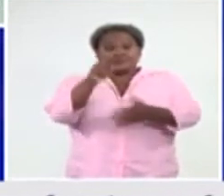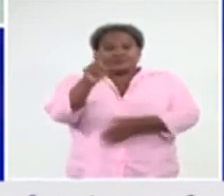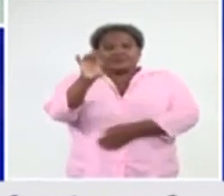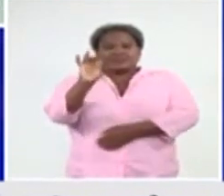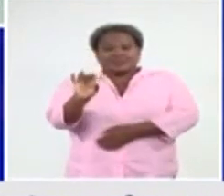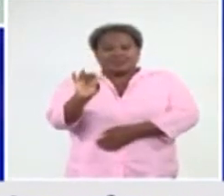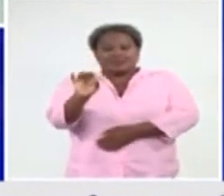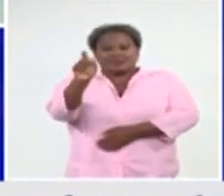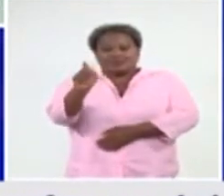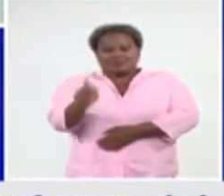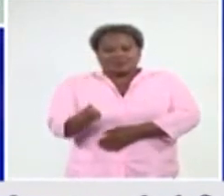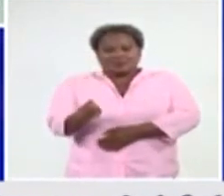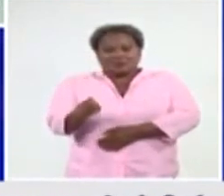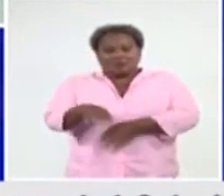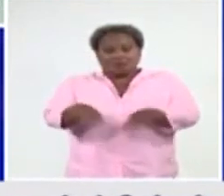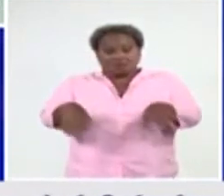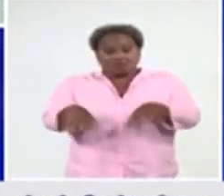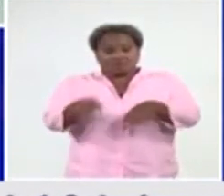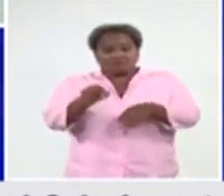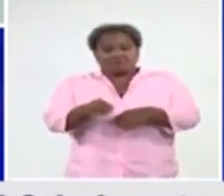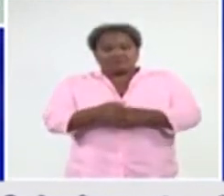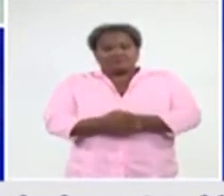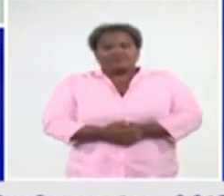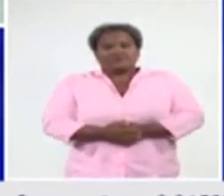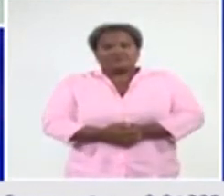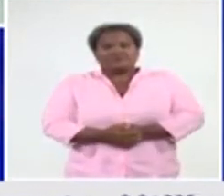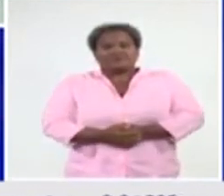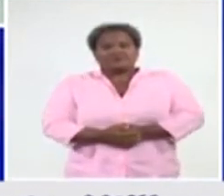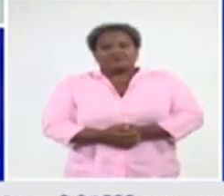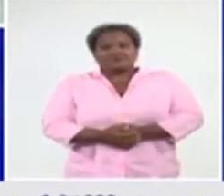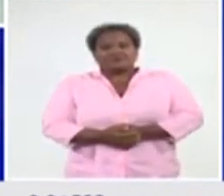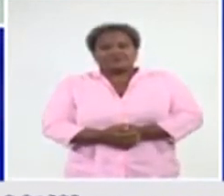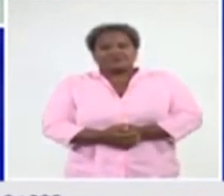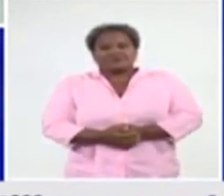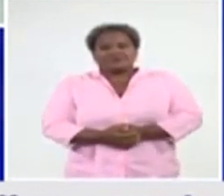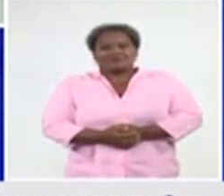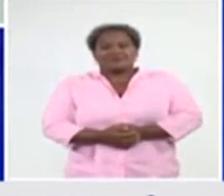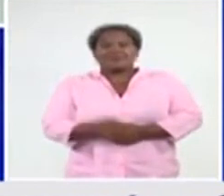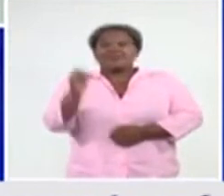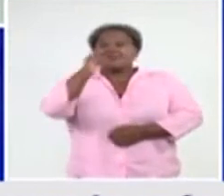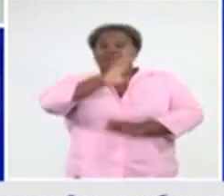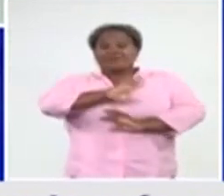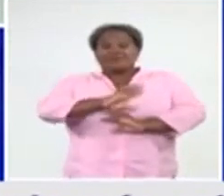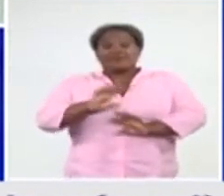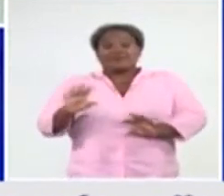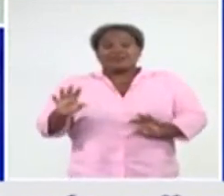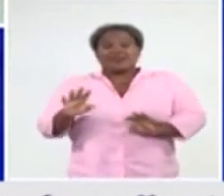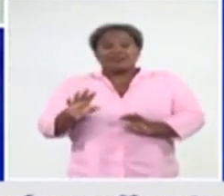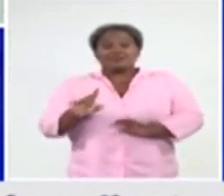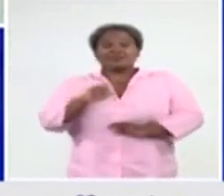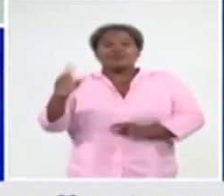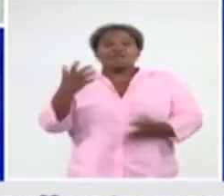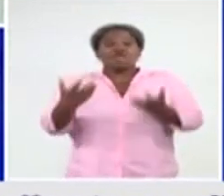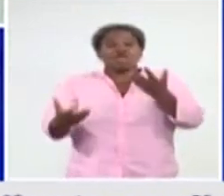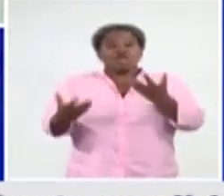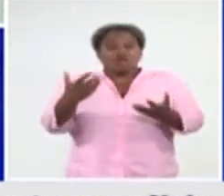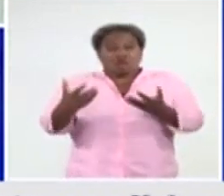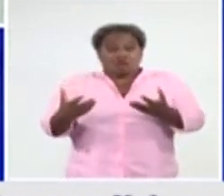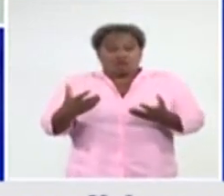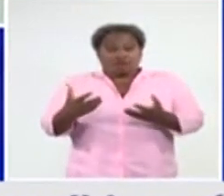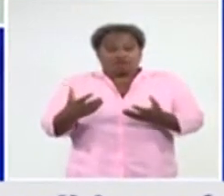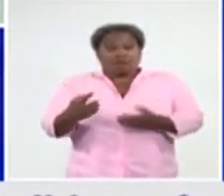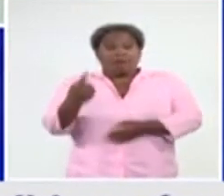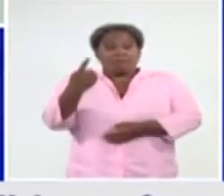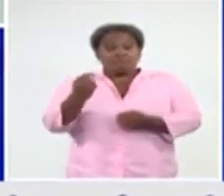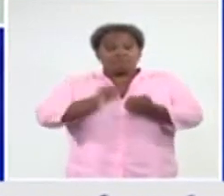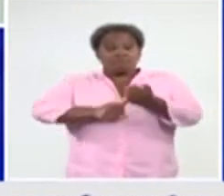casos autóctonos ayer. Finalmente, Cienfuegos Es la primera que podemos